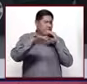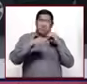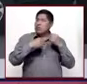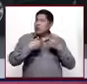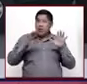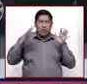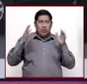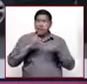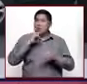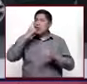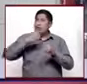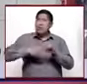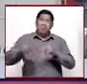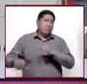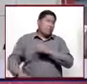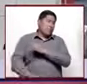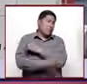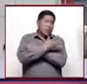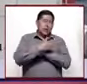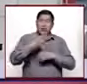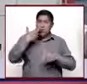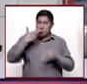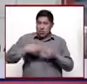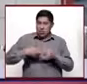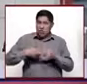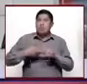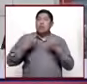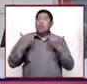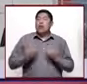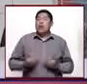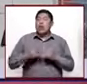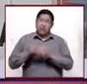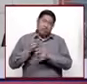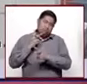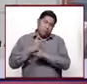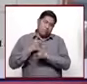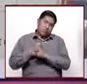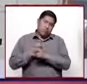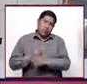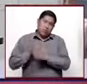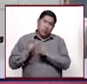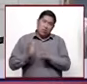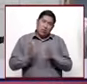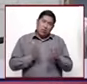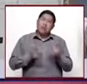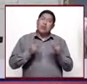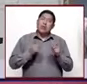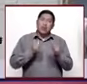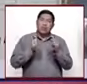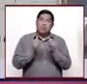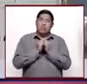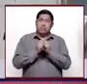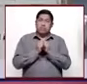diésel y gasolina. En este momento nos encontramos en la planta para poder precautelar el abastecimiento y asimismo escoltar